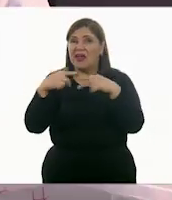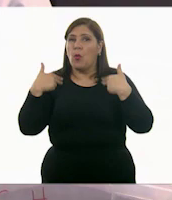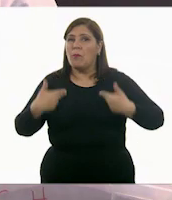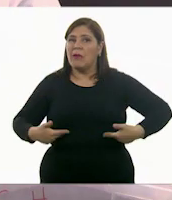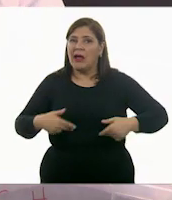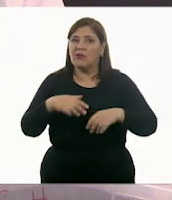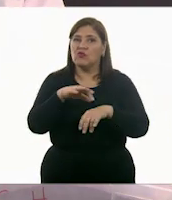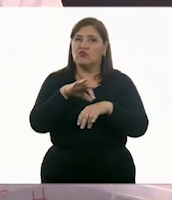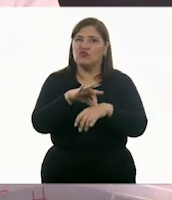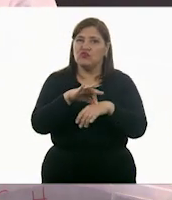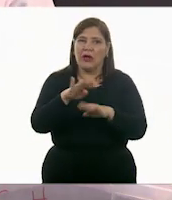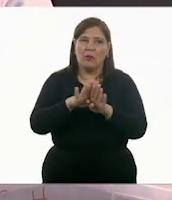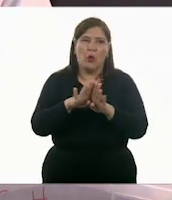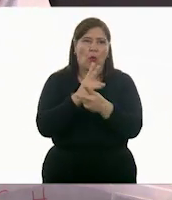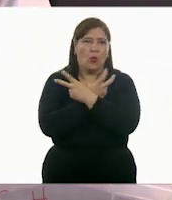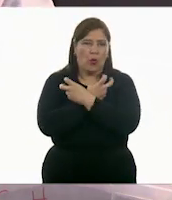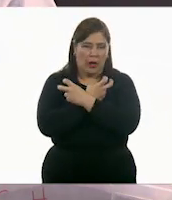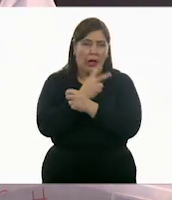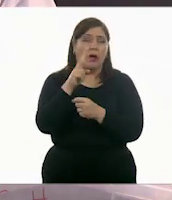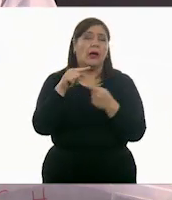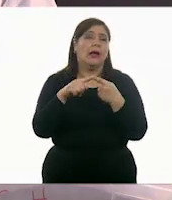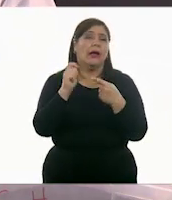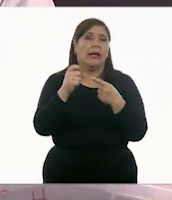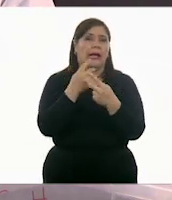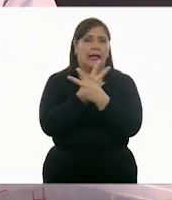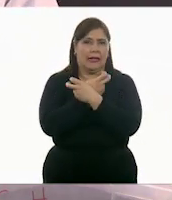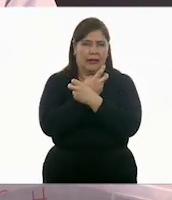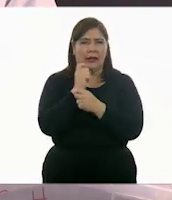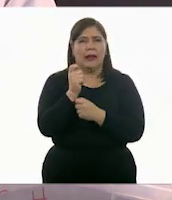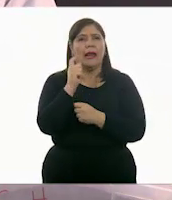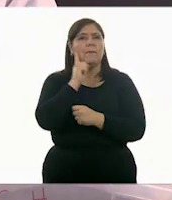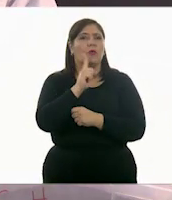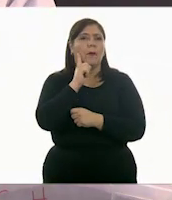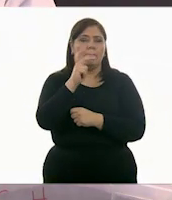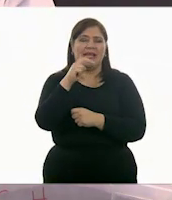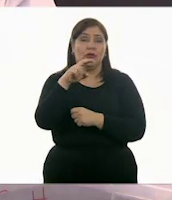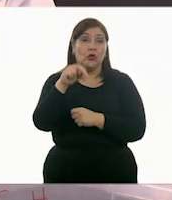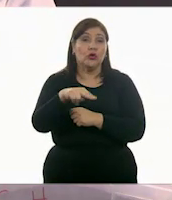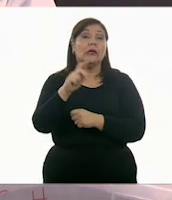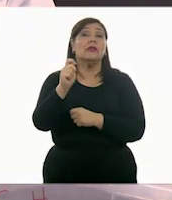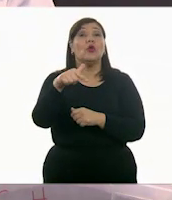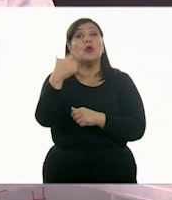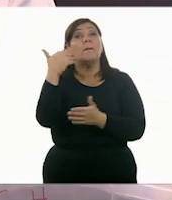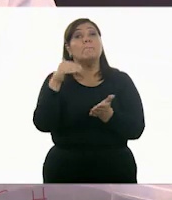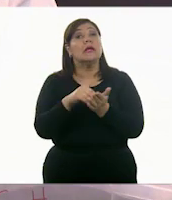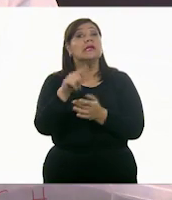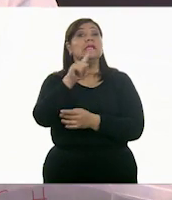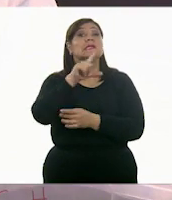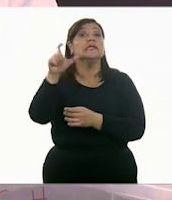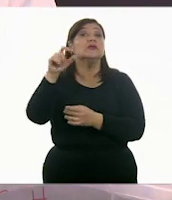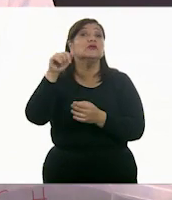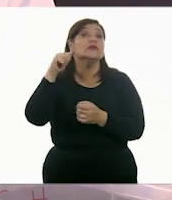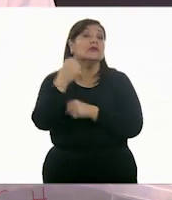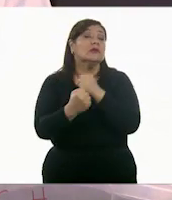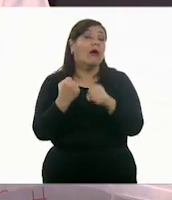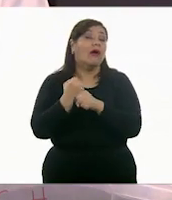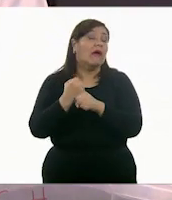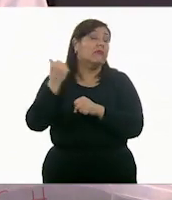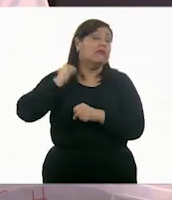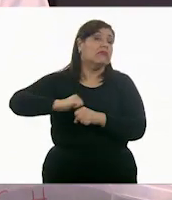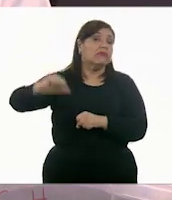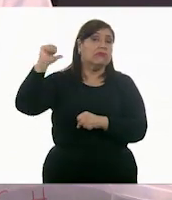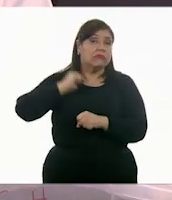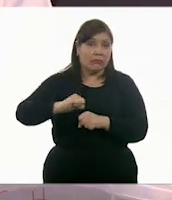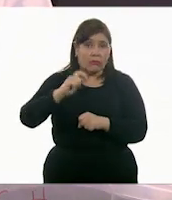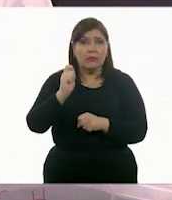el más importante, es el del esqueleto de la mujer del Peñón, que tiene 12.700 años y además tiene unas